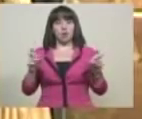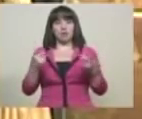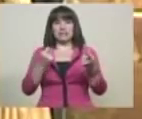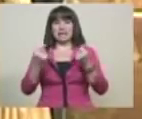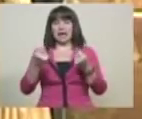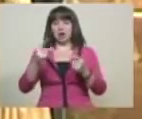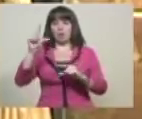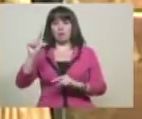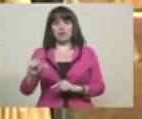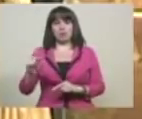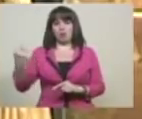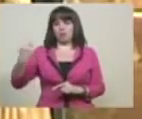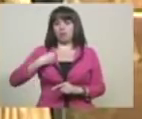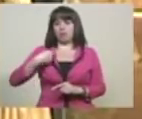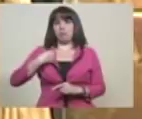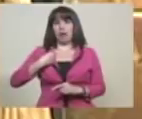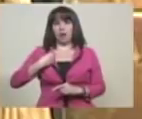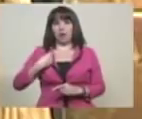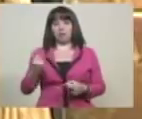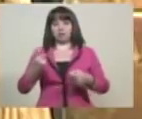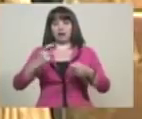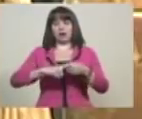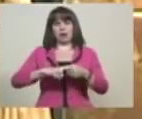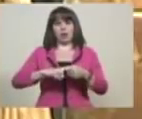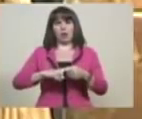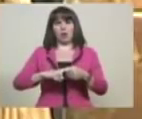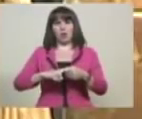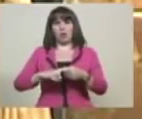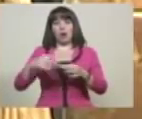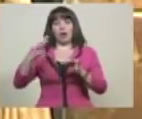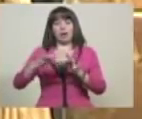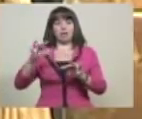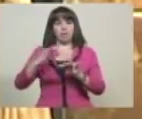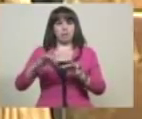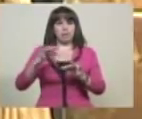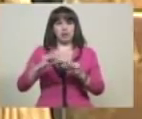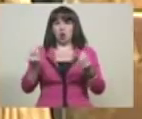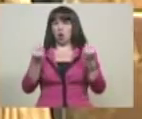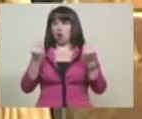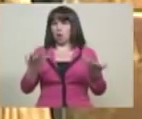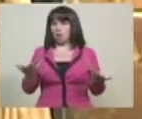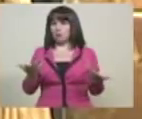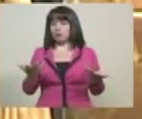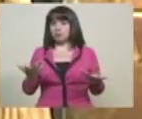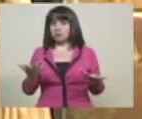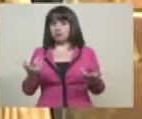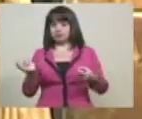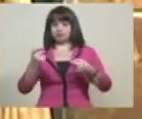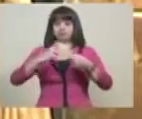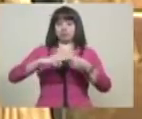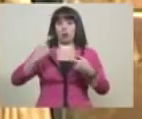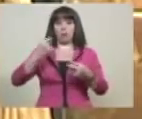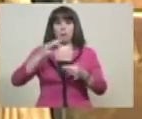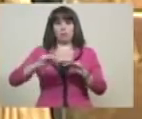mínimo basado y anclado en el petro. ¿Qué va a estar anclado en el